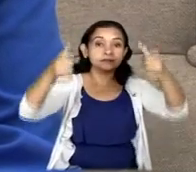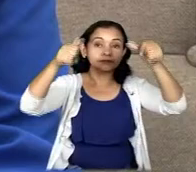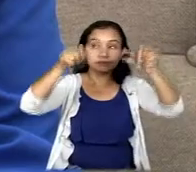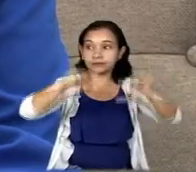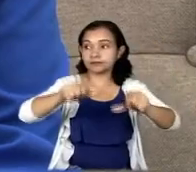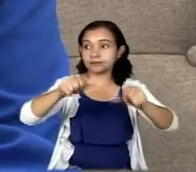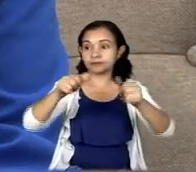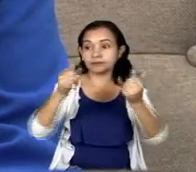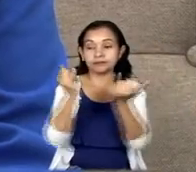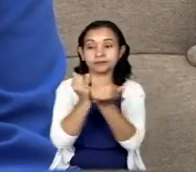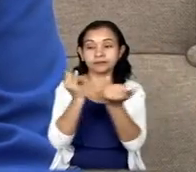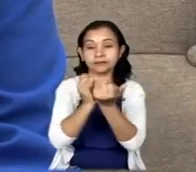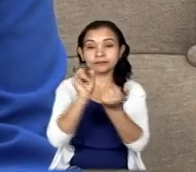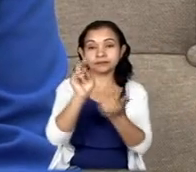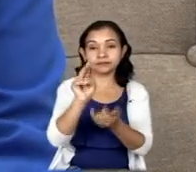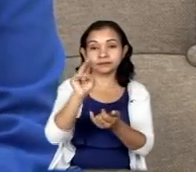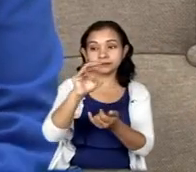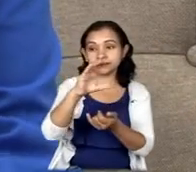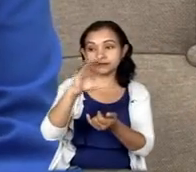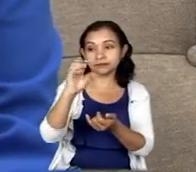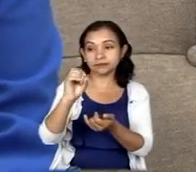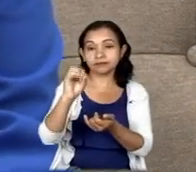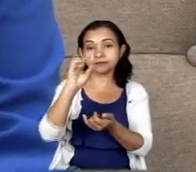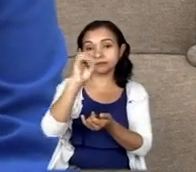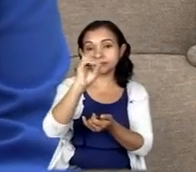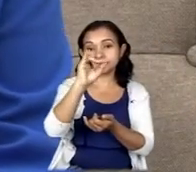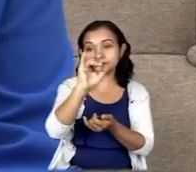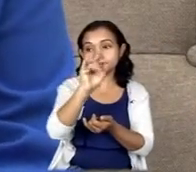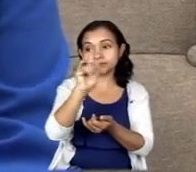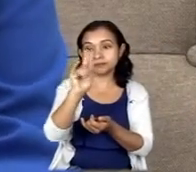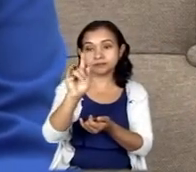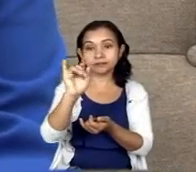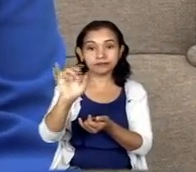la UNESCO y la OIT